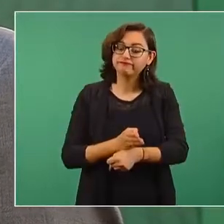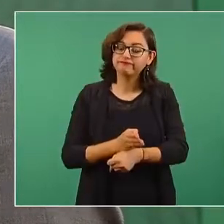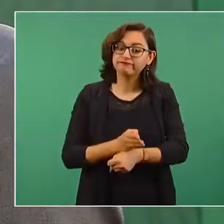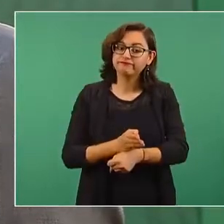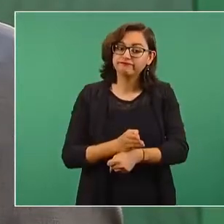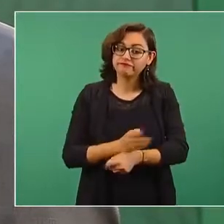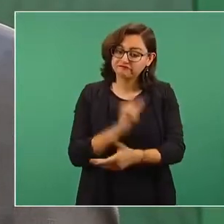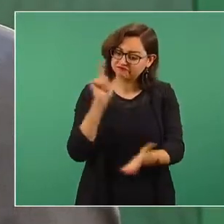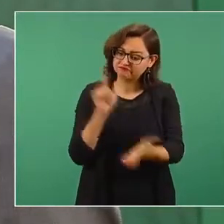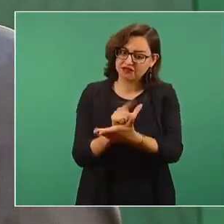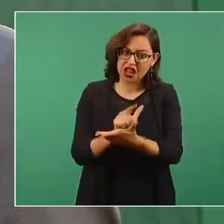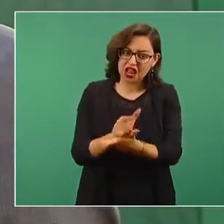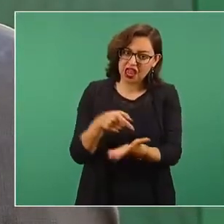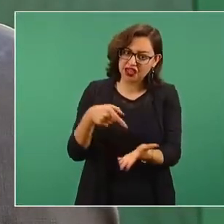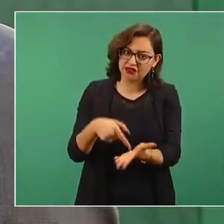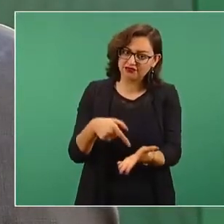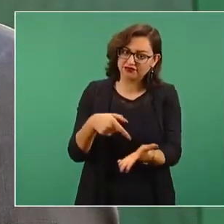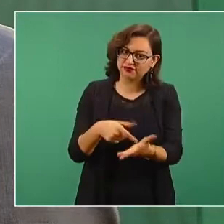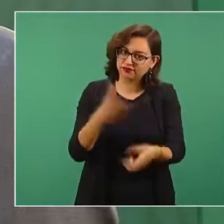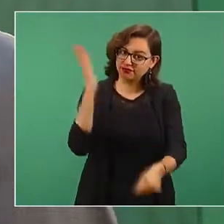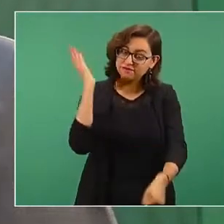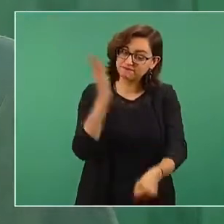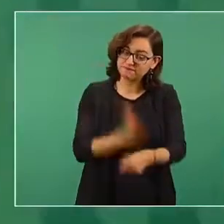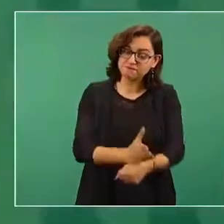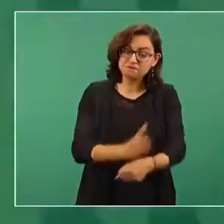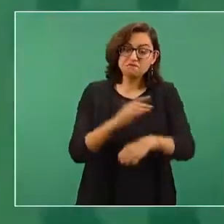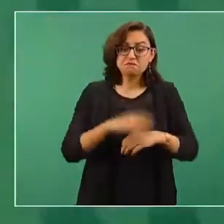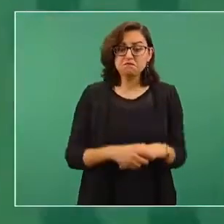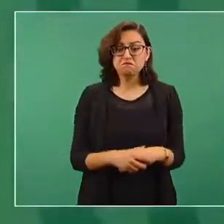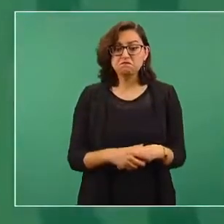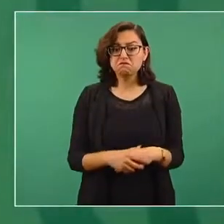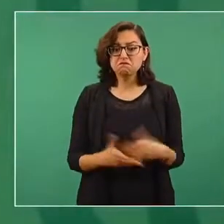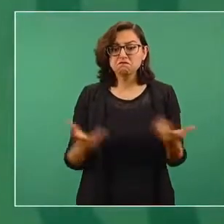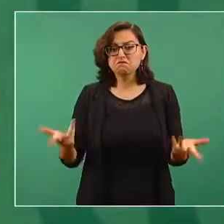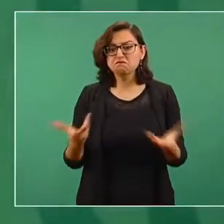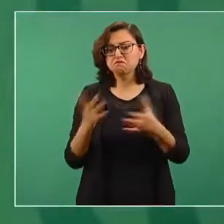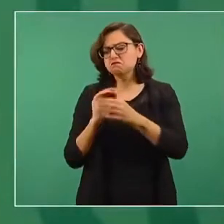Va a ser con la ley. Si no,